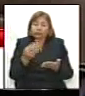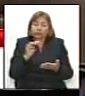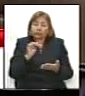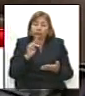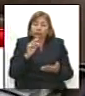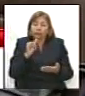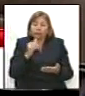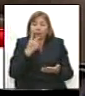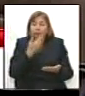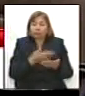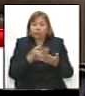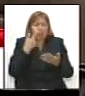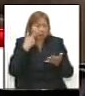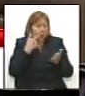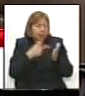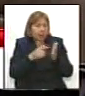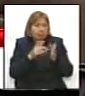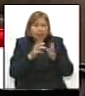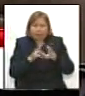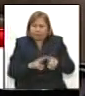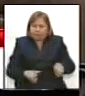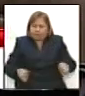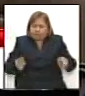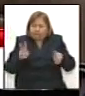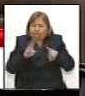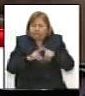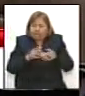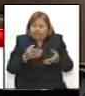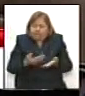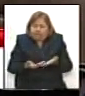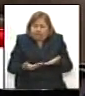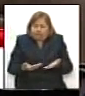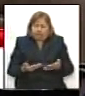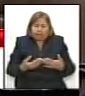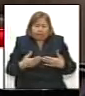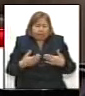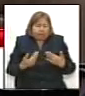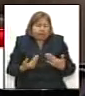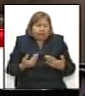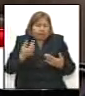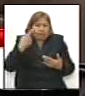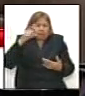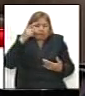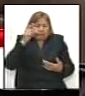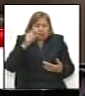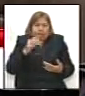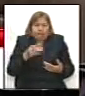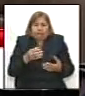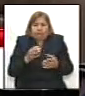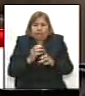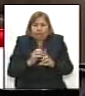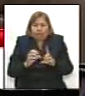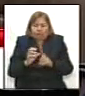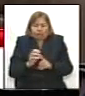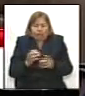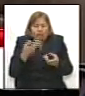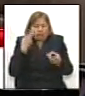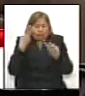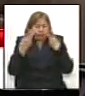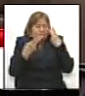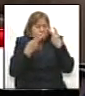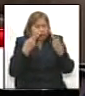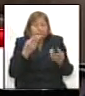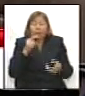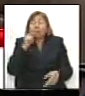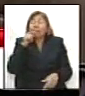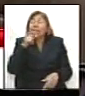cañón, el desfiladero y los baluartes, en cuyas paredes podemos observar miles de esculturas naturales que sorprenden a los visitantes.